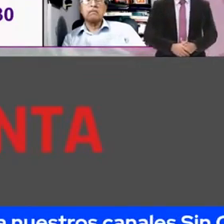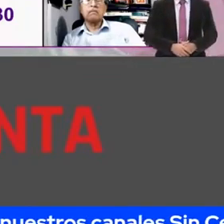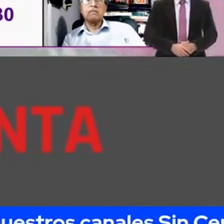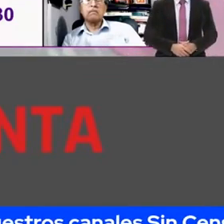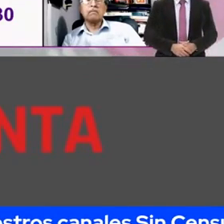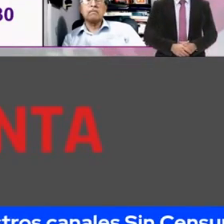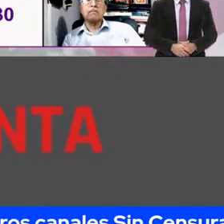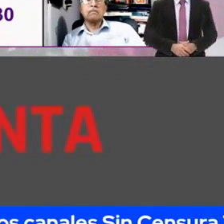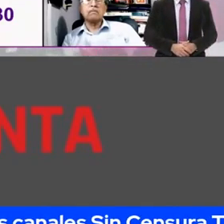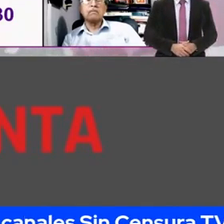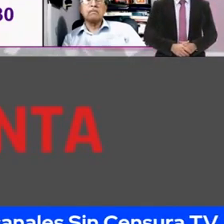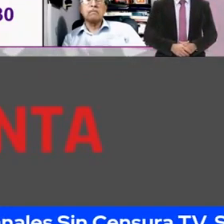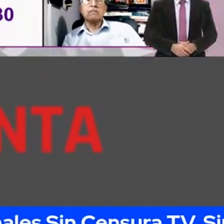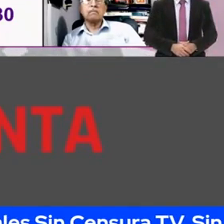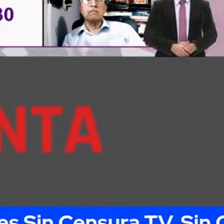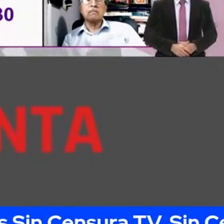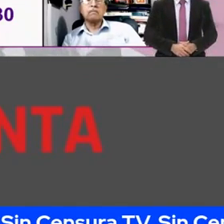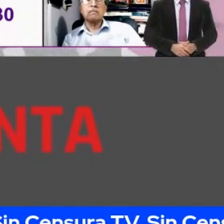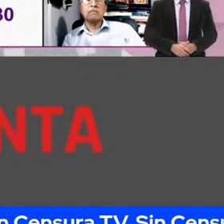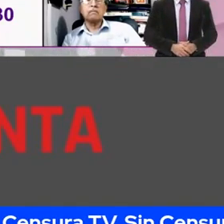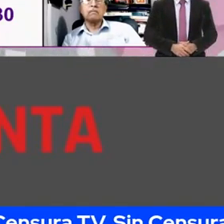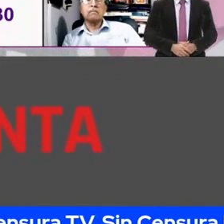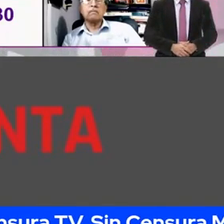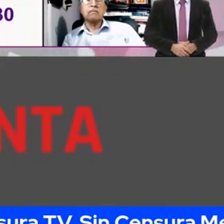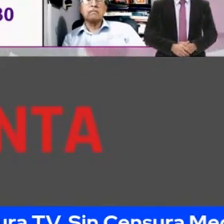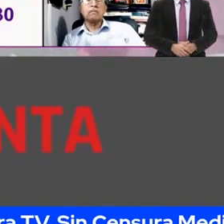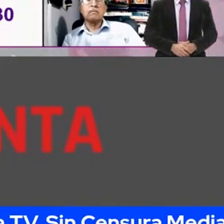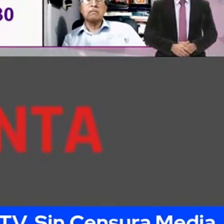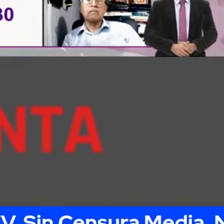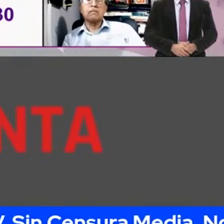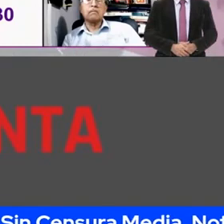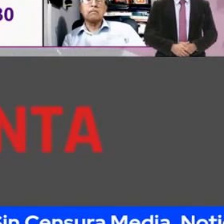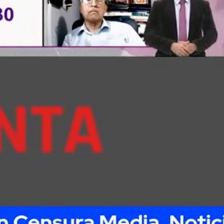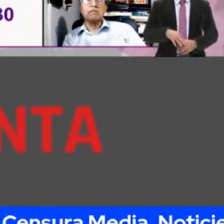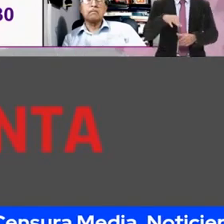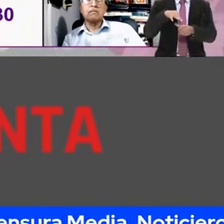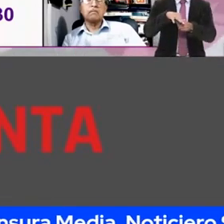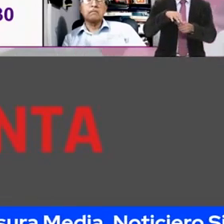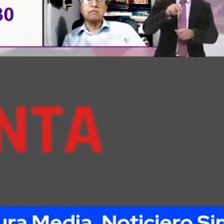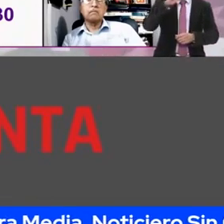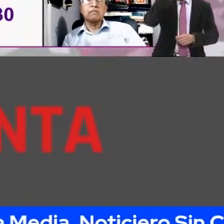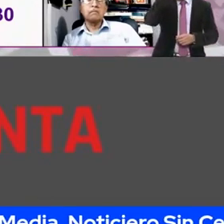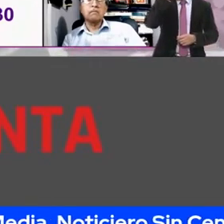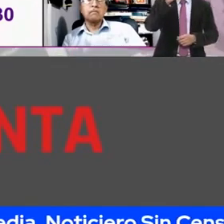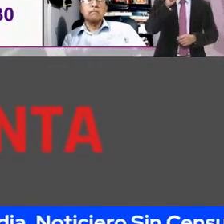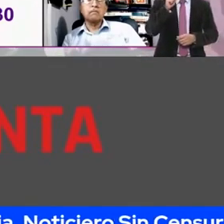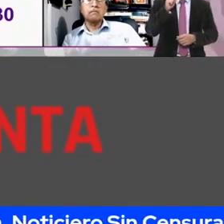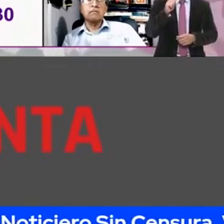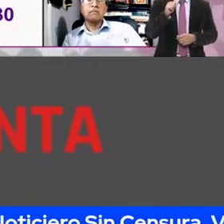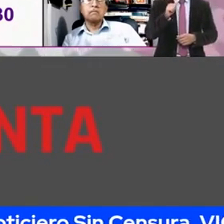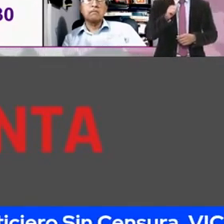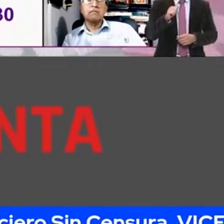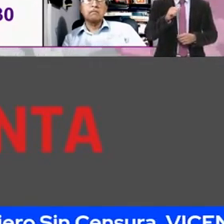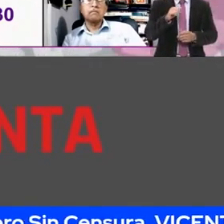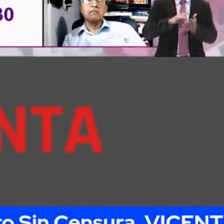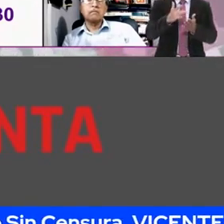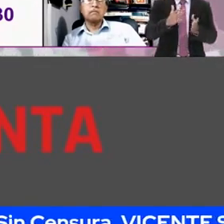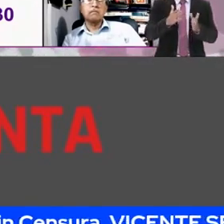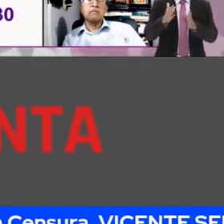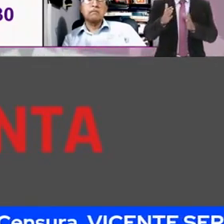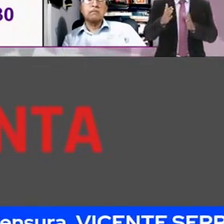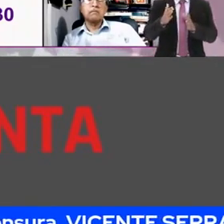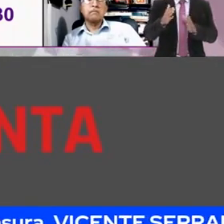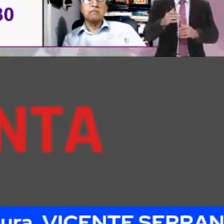que es lamentable cómo han intentado burlarse de Eurípides Flores,